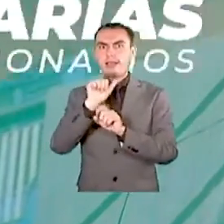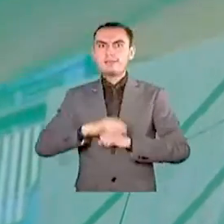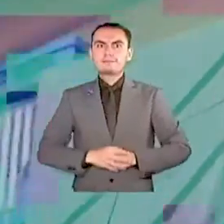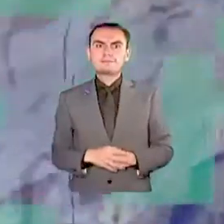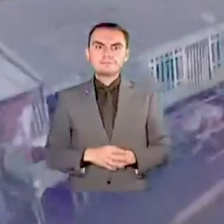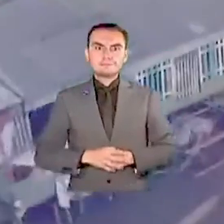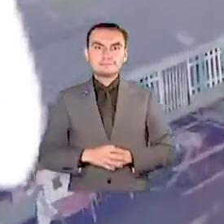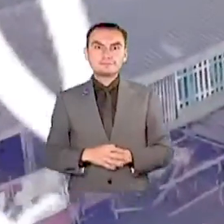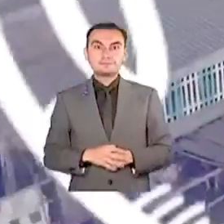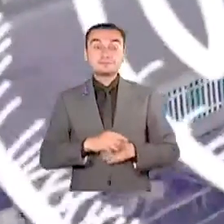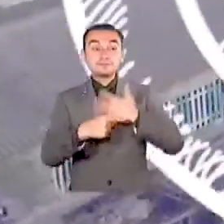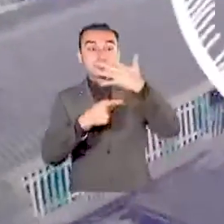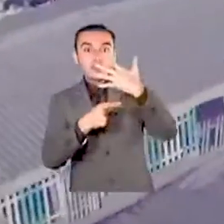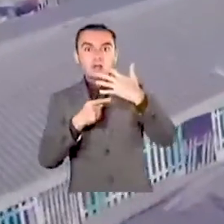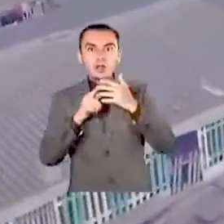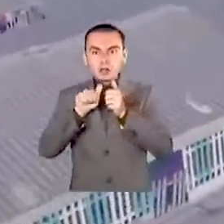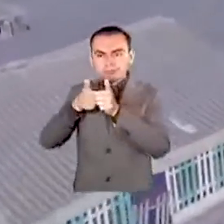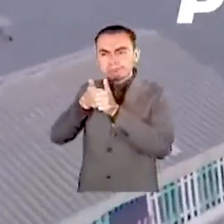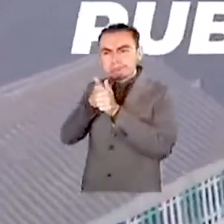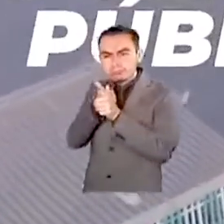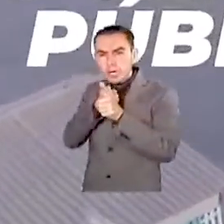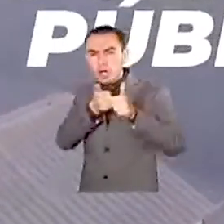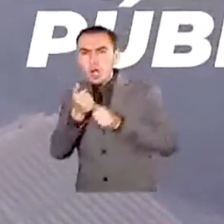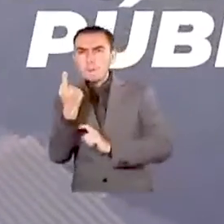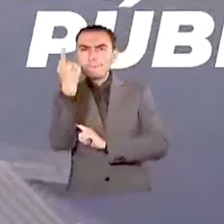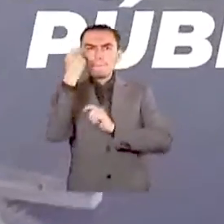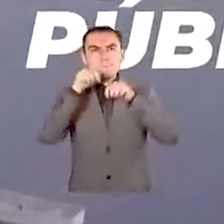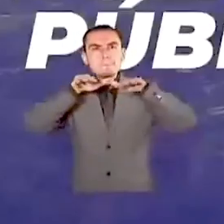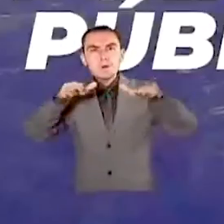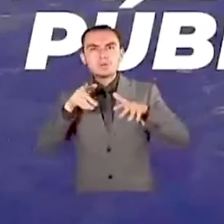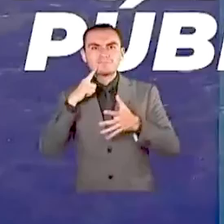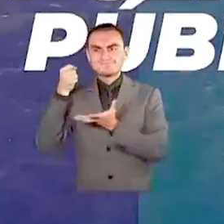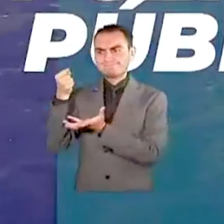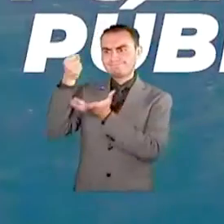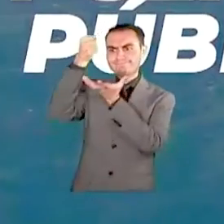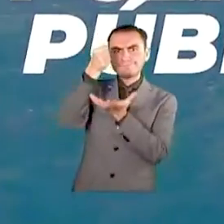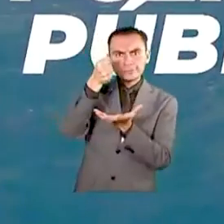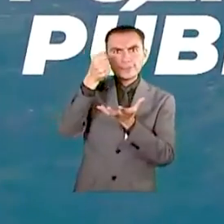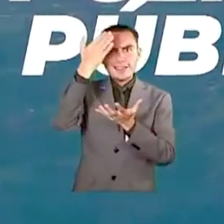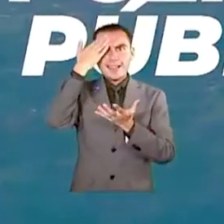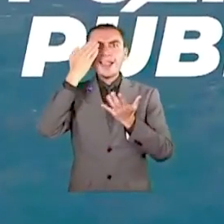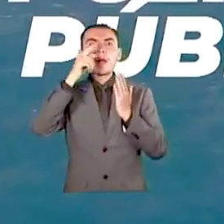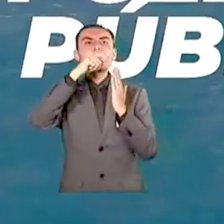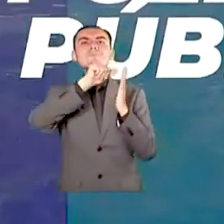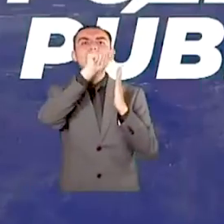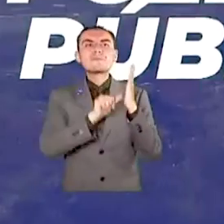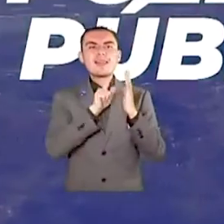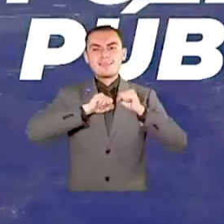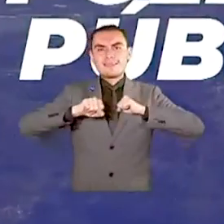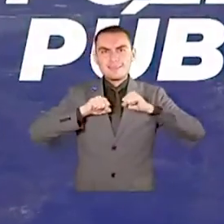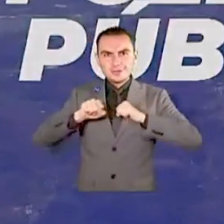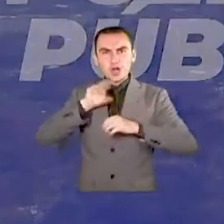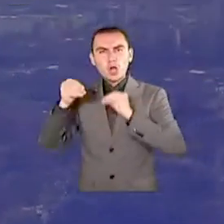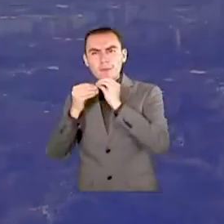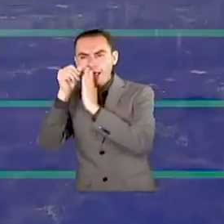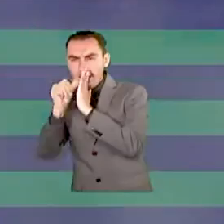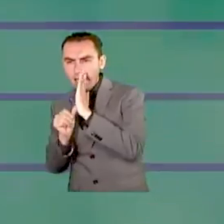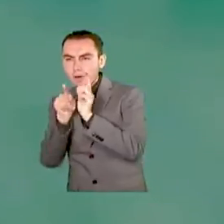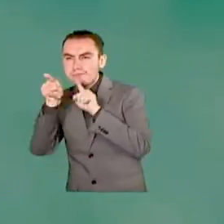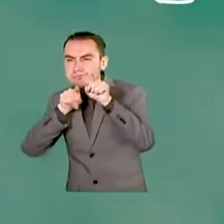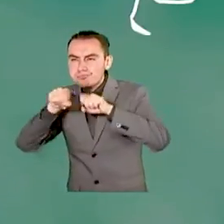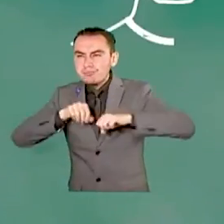mujer. Seguimiento a políticas públicas, presupuestos, planes de desarrollo, programas y